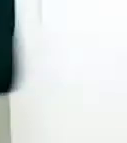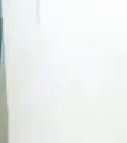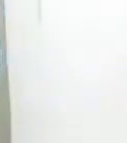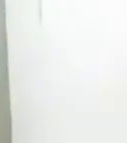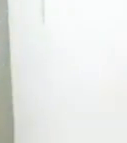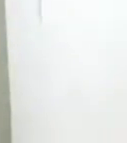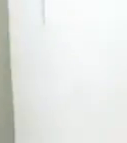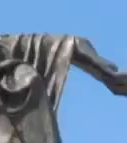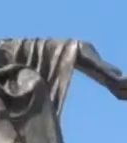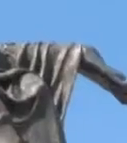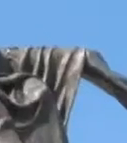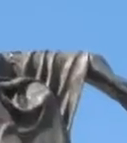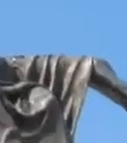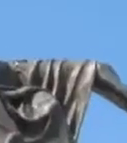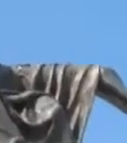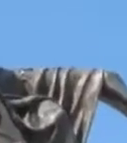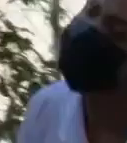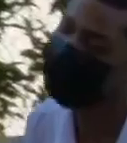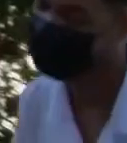imposible